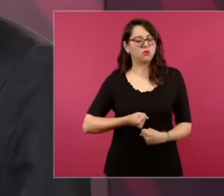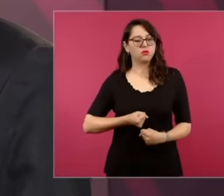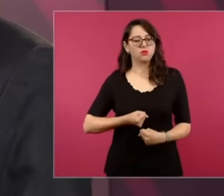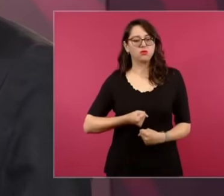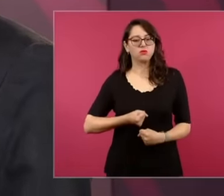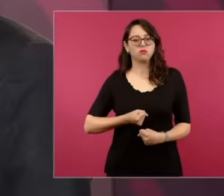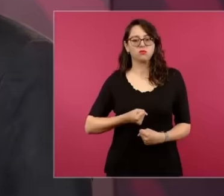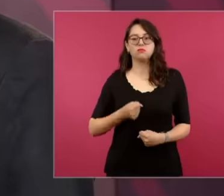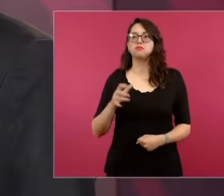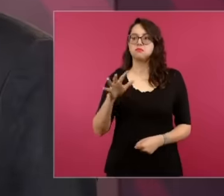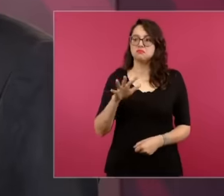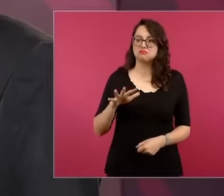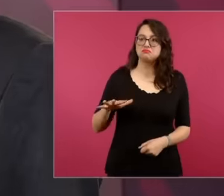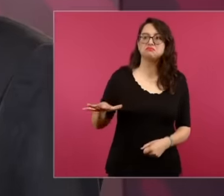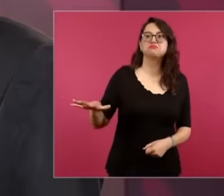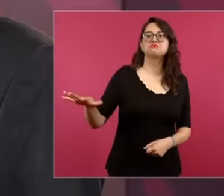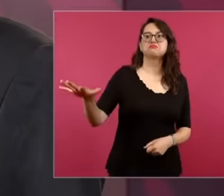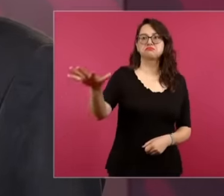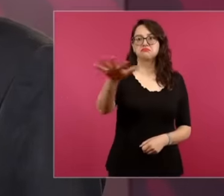de que el pueblo